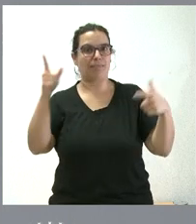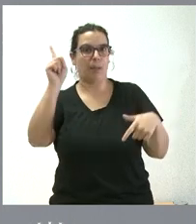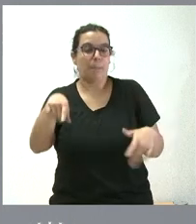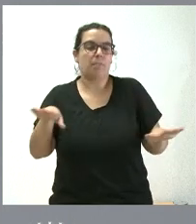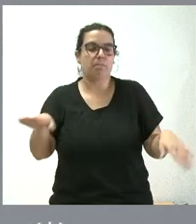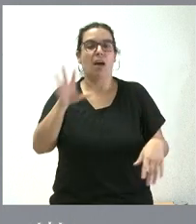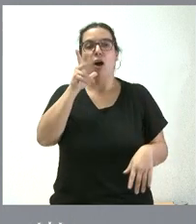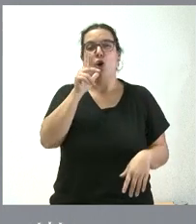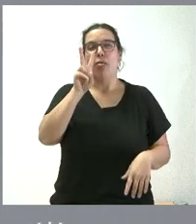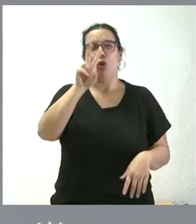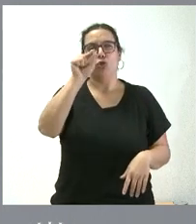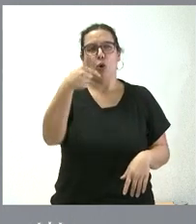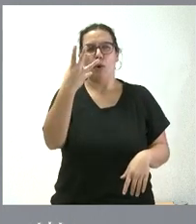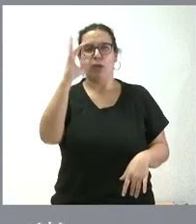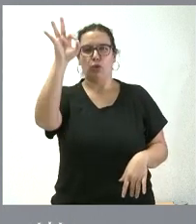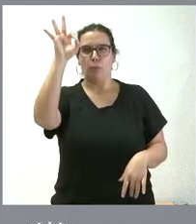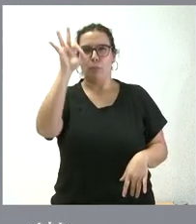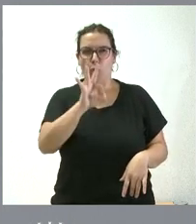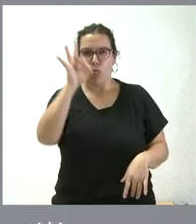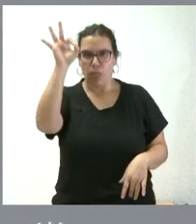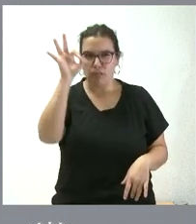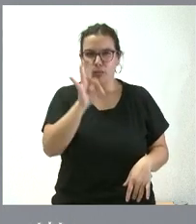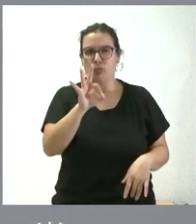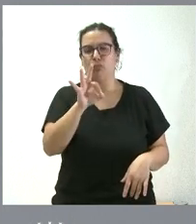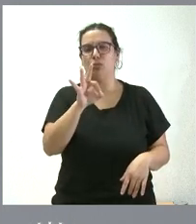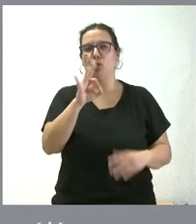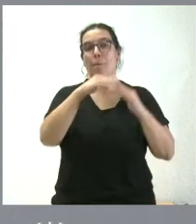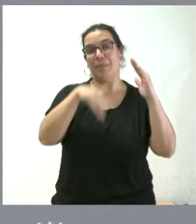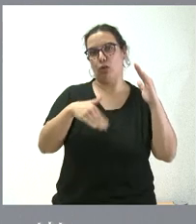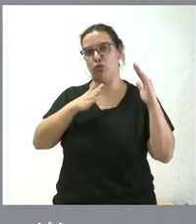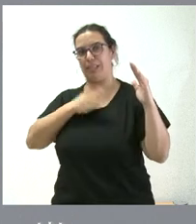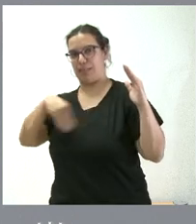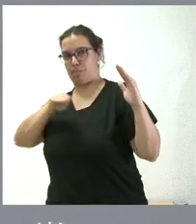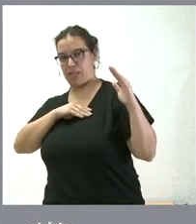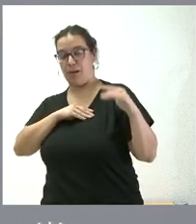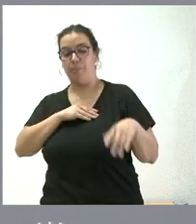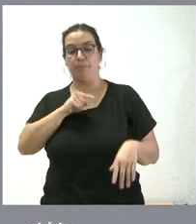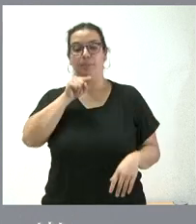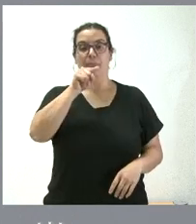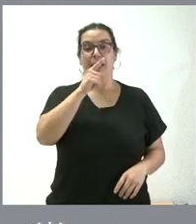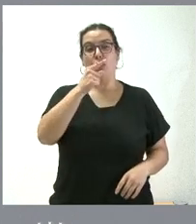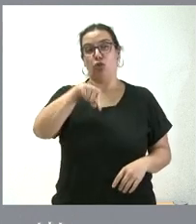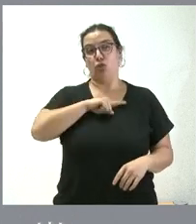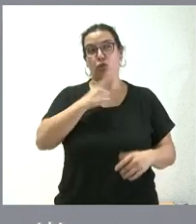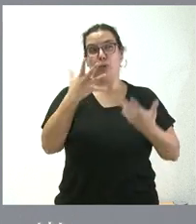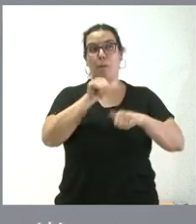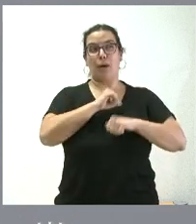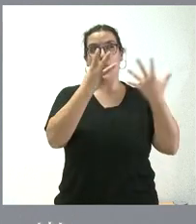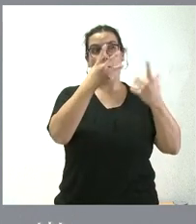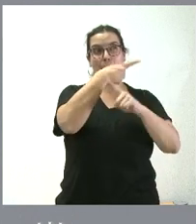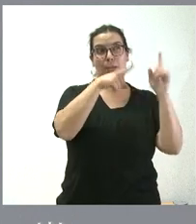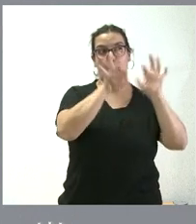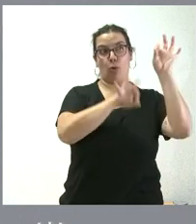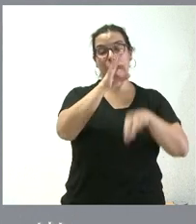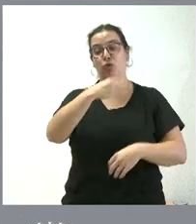paro está ahora 2,4 puntos por debajo de la media nacional la nuestra está en torno al 9 y5 por la media española